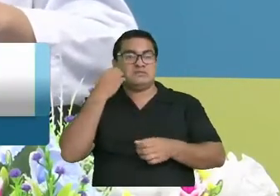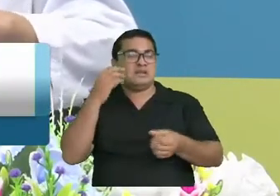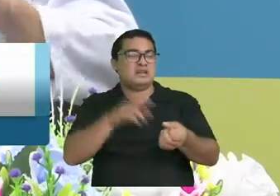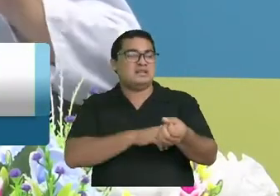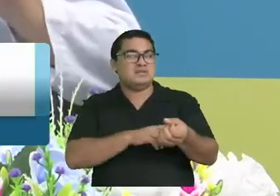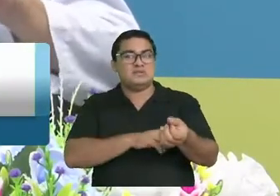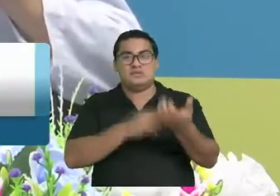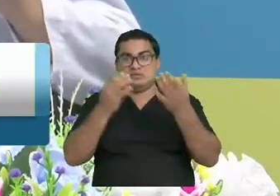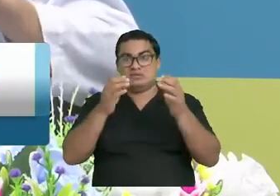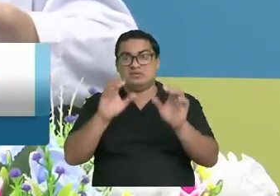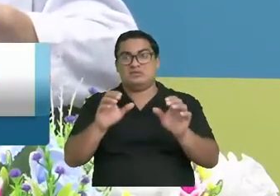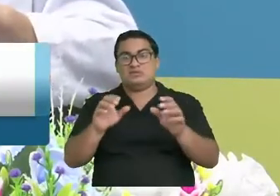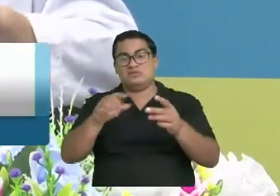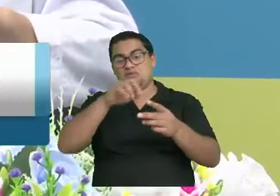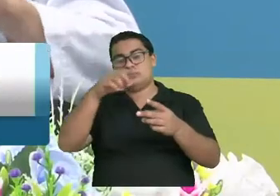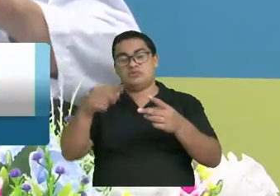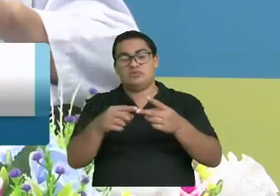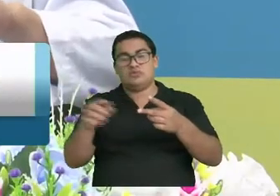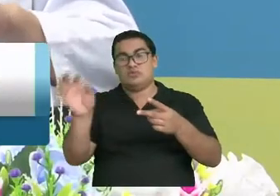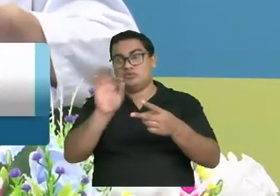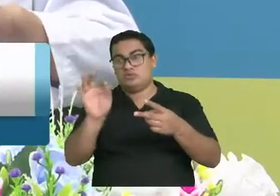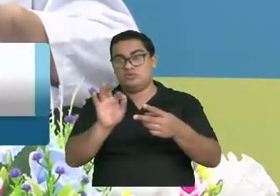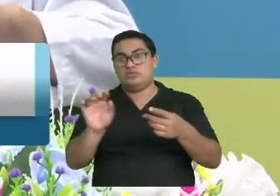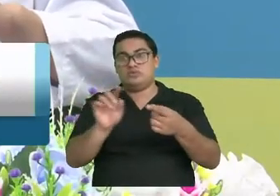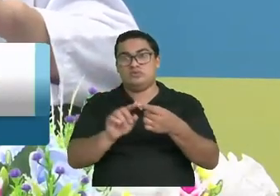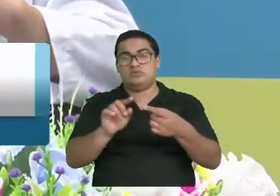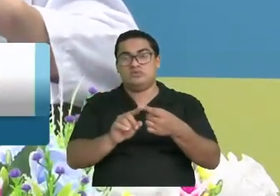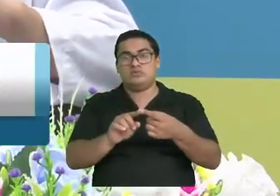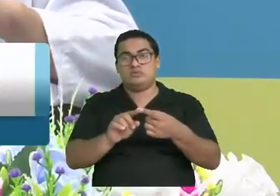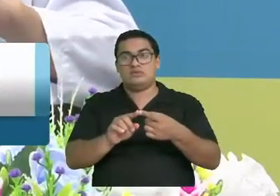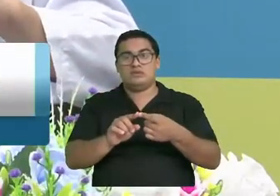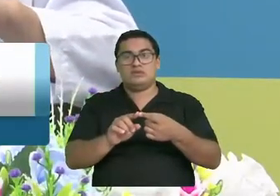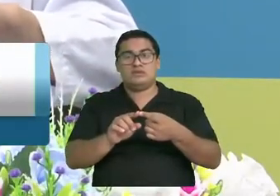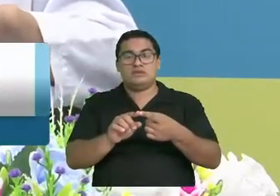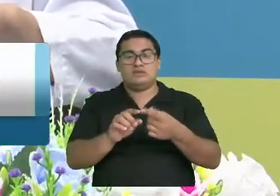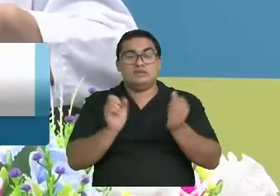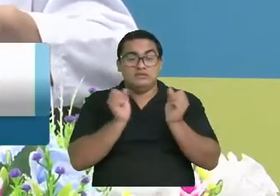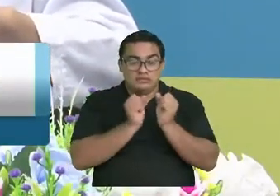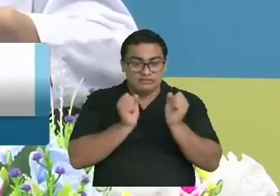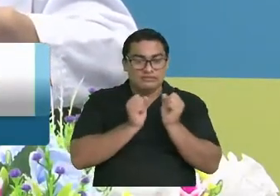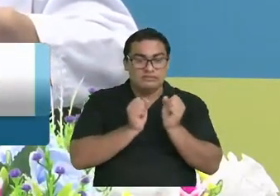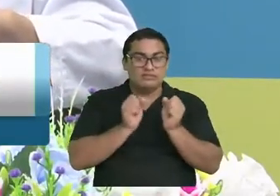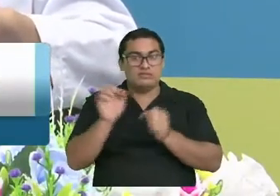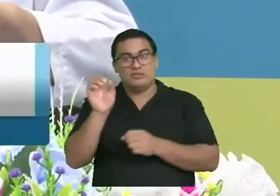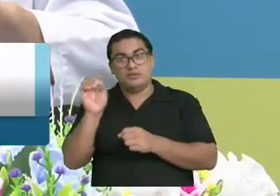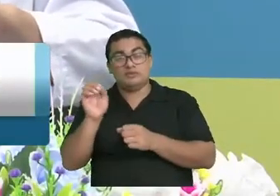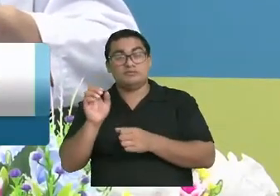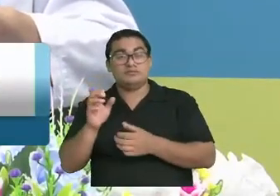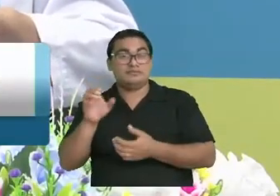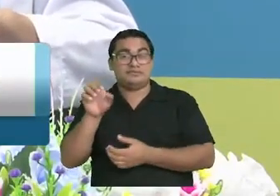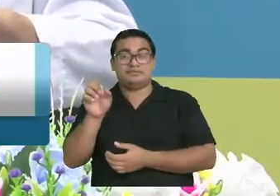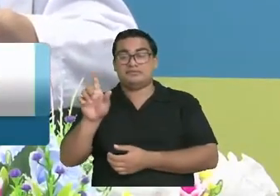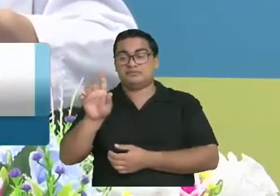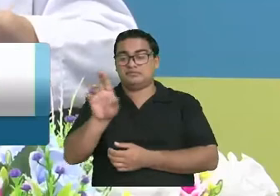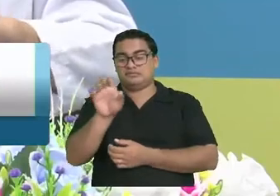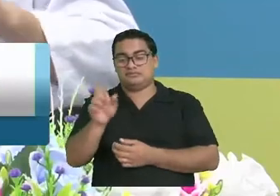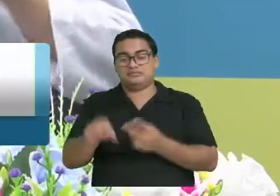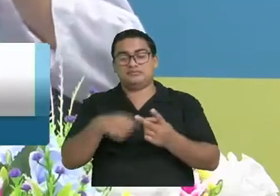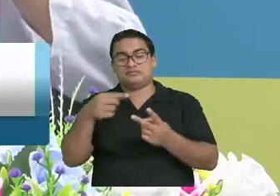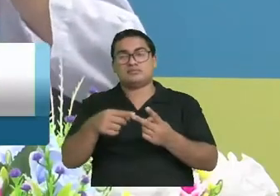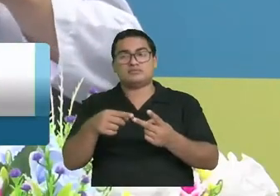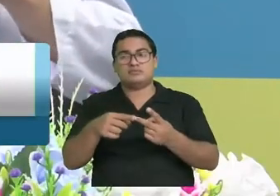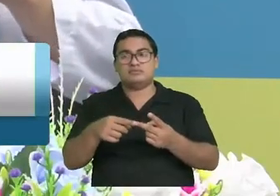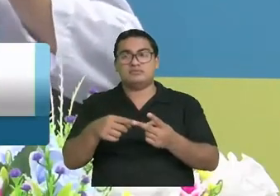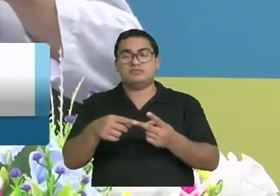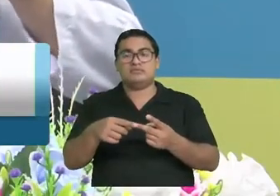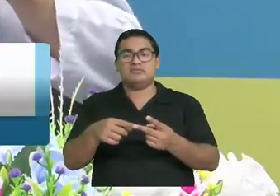presentar la enfermedad por dos mecanismos. Uno, por el estrés y por el frío, como decíamos anteriormente, y el otro mecanismo